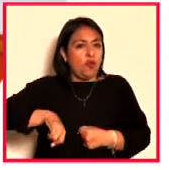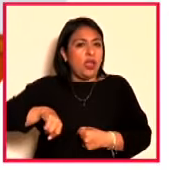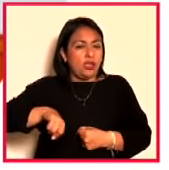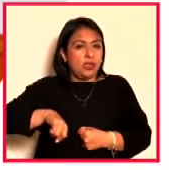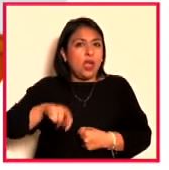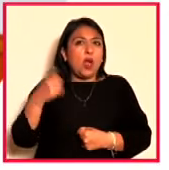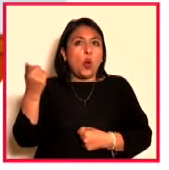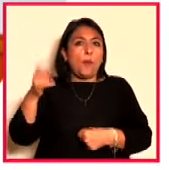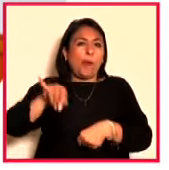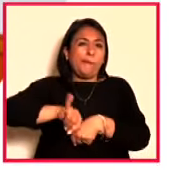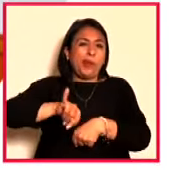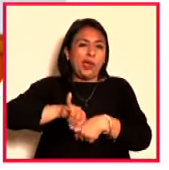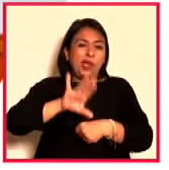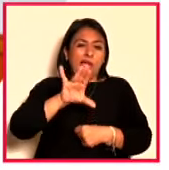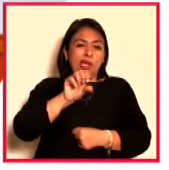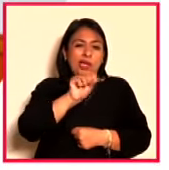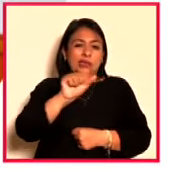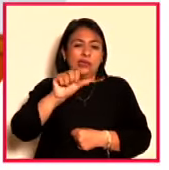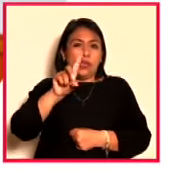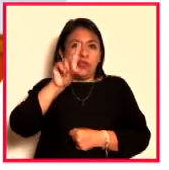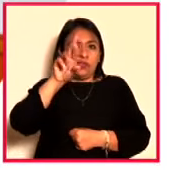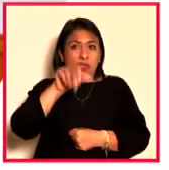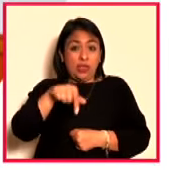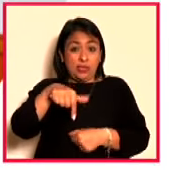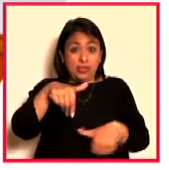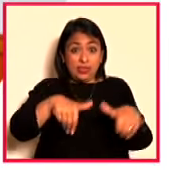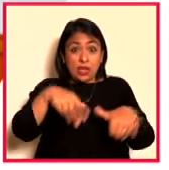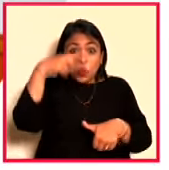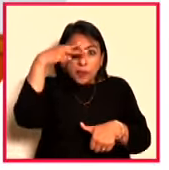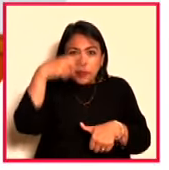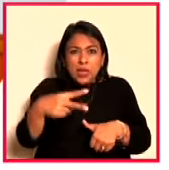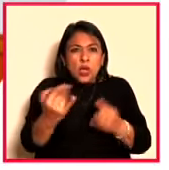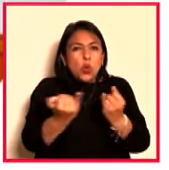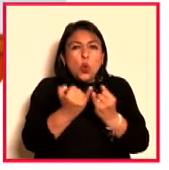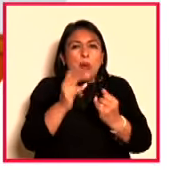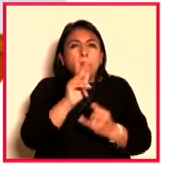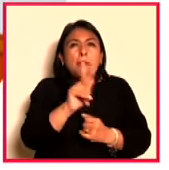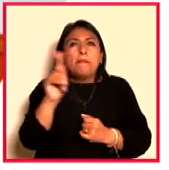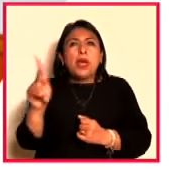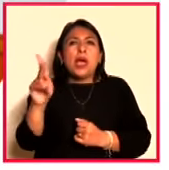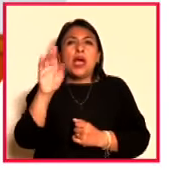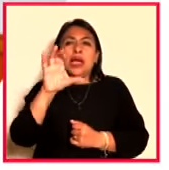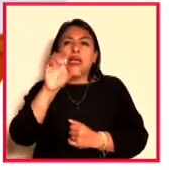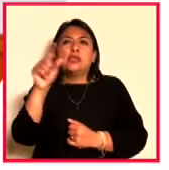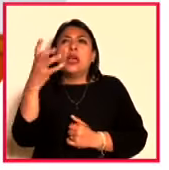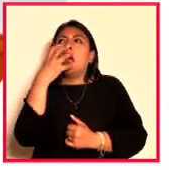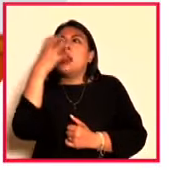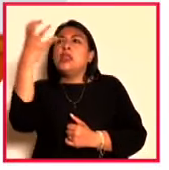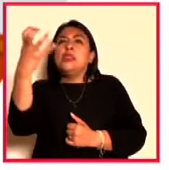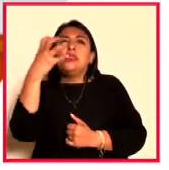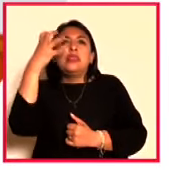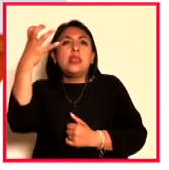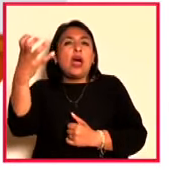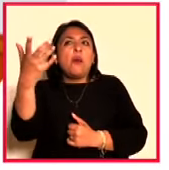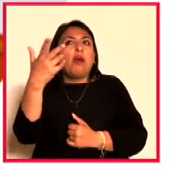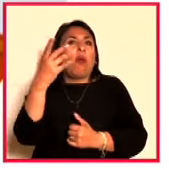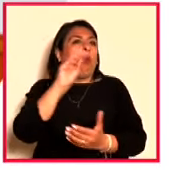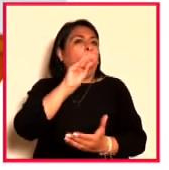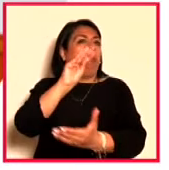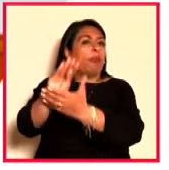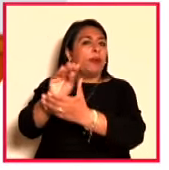de Cassandra. Hacer teatro en México es como cuando Cassandra gritaba en Troya, nadie la escuchaba. Multidisciplinario